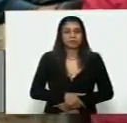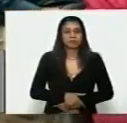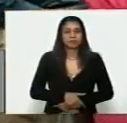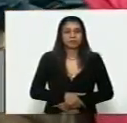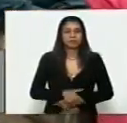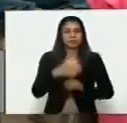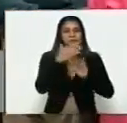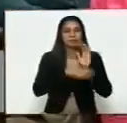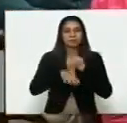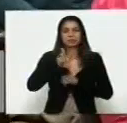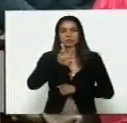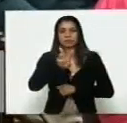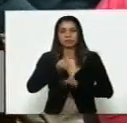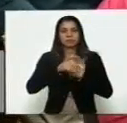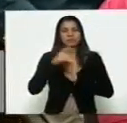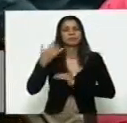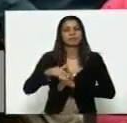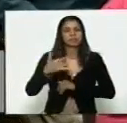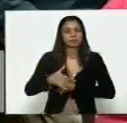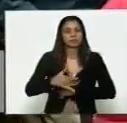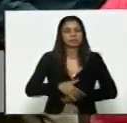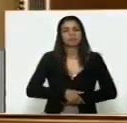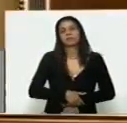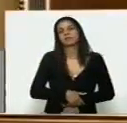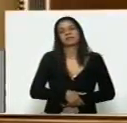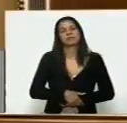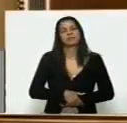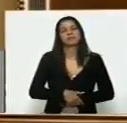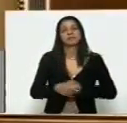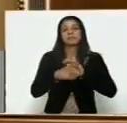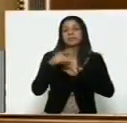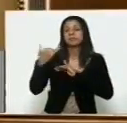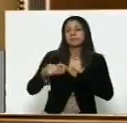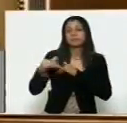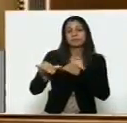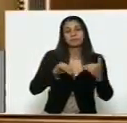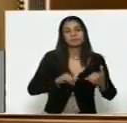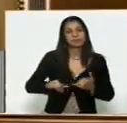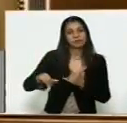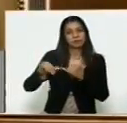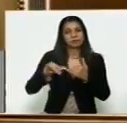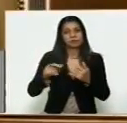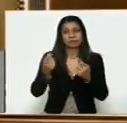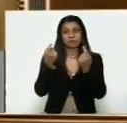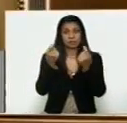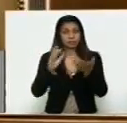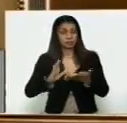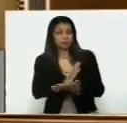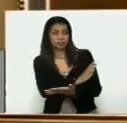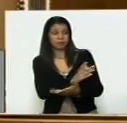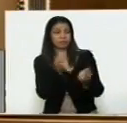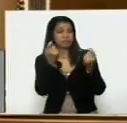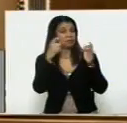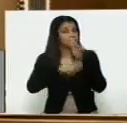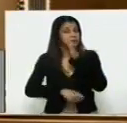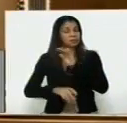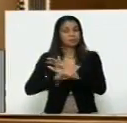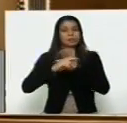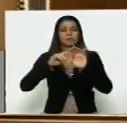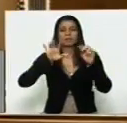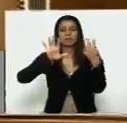Capítulo 2. De los derechos. Derecho a la igualdad y no discriminación. Artículo